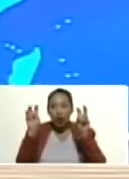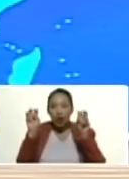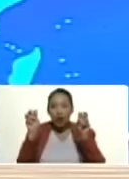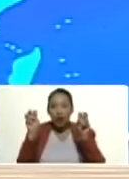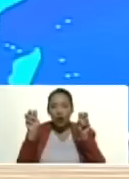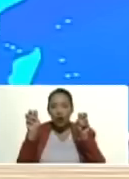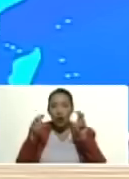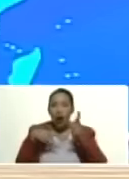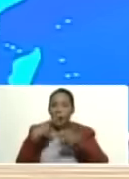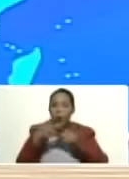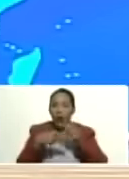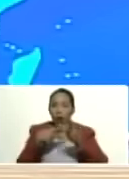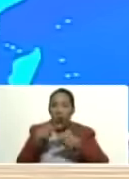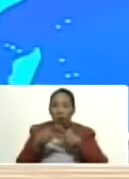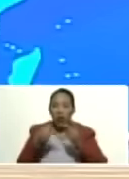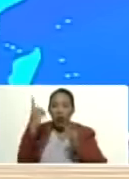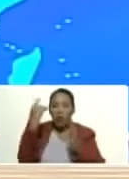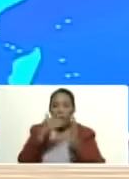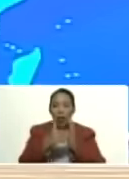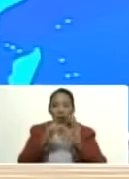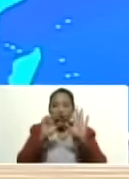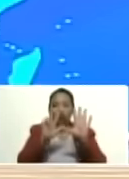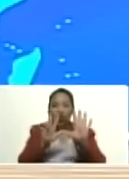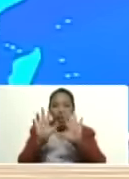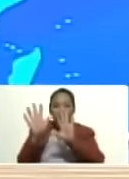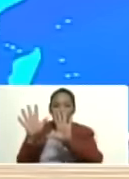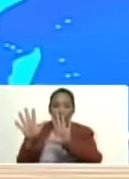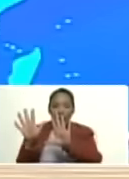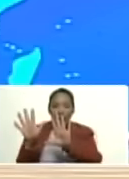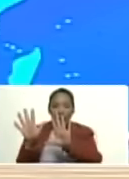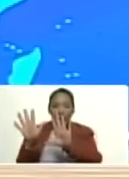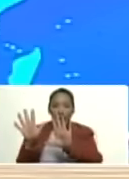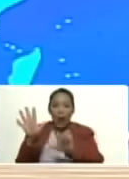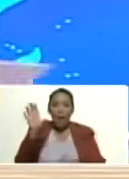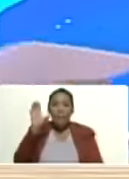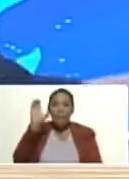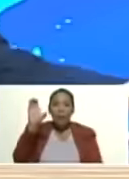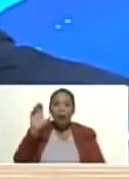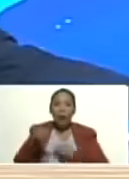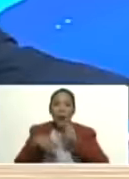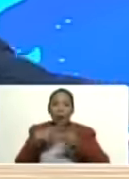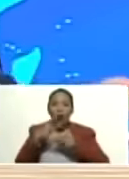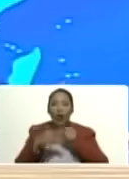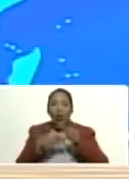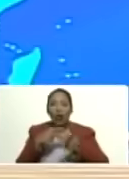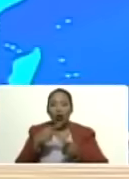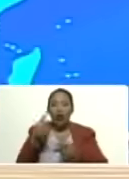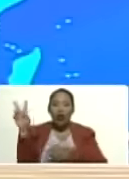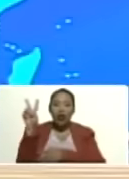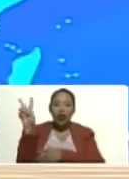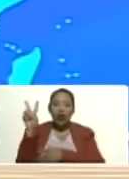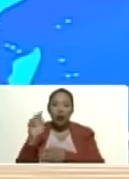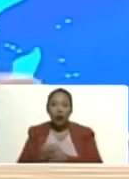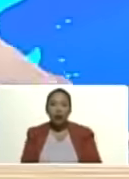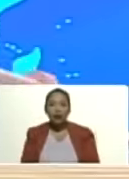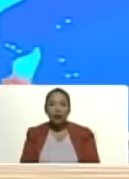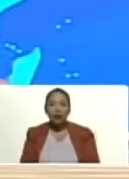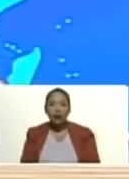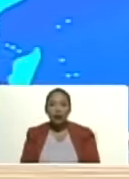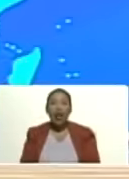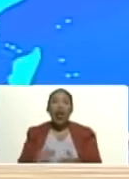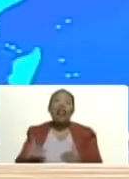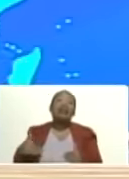Mapa político de 1810, mapa político de Venezuela.